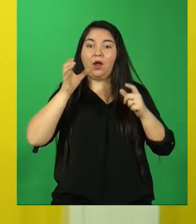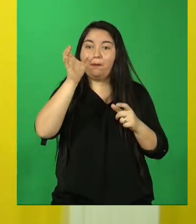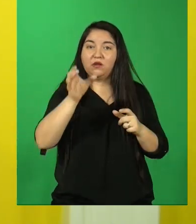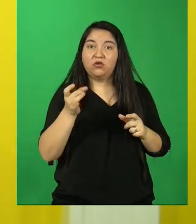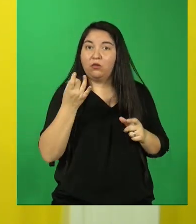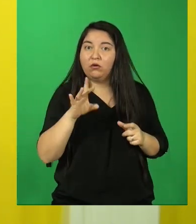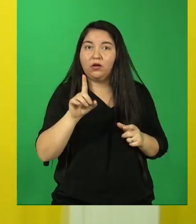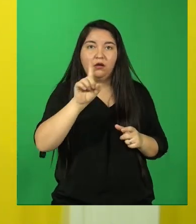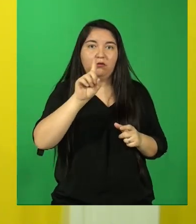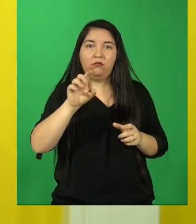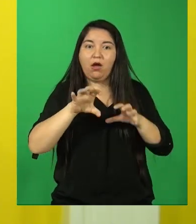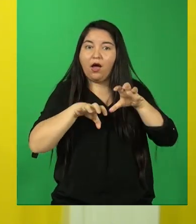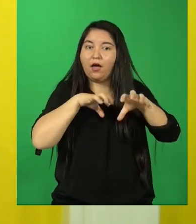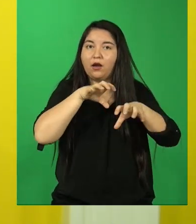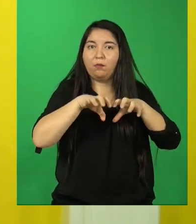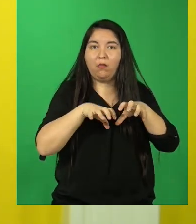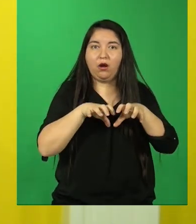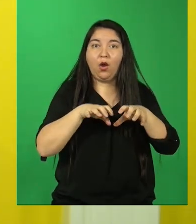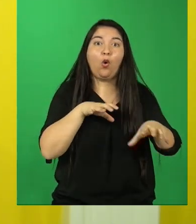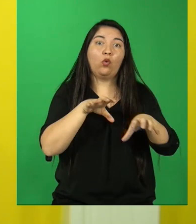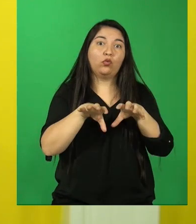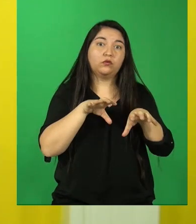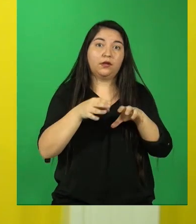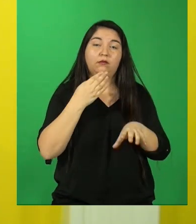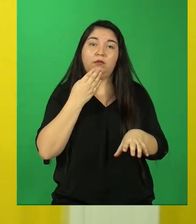personas, pueden ser animales, objetos,